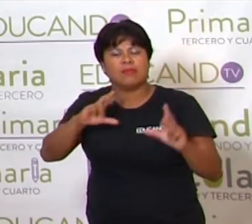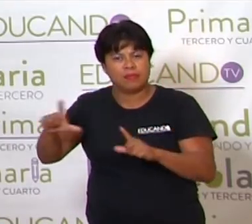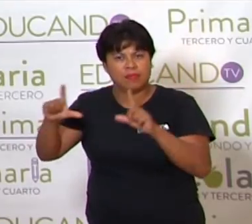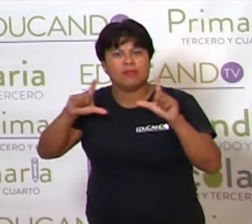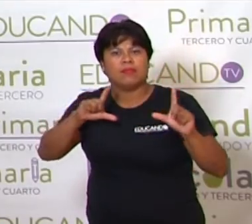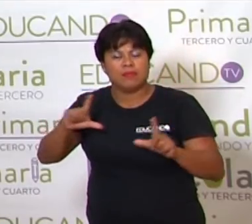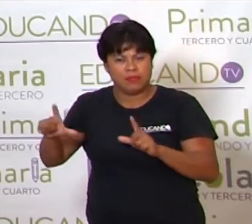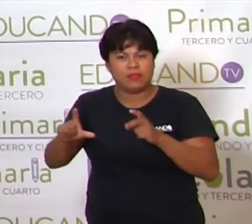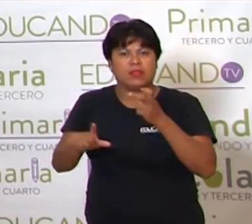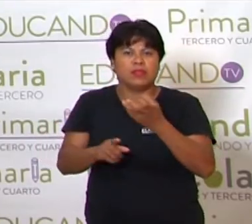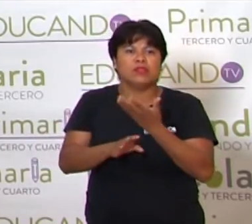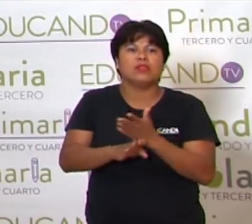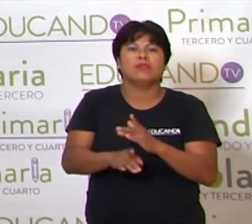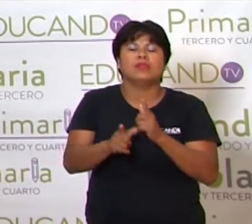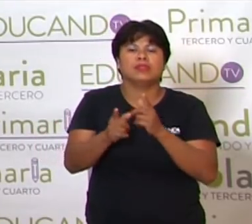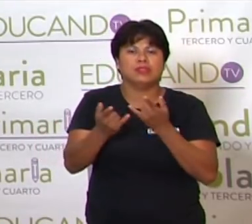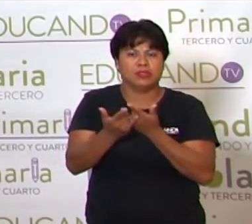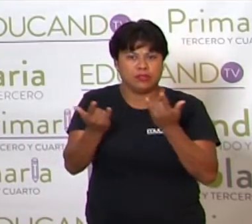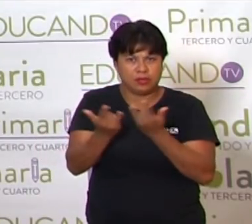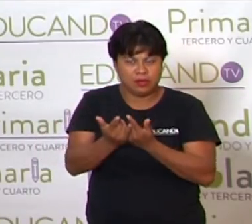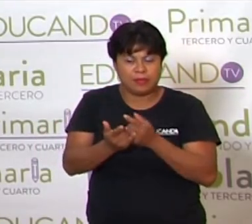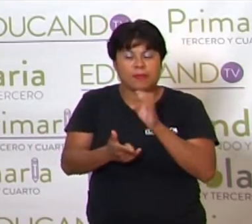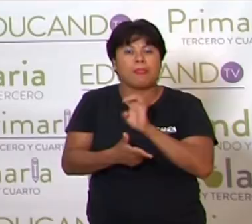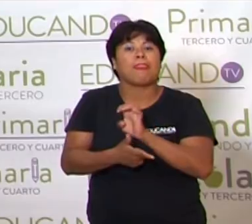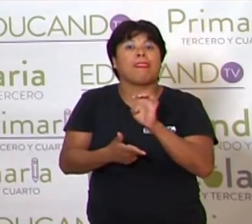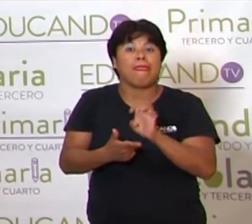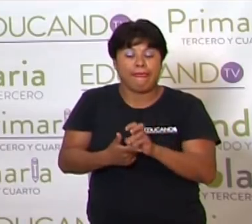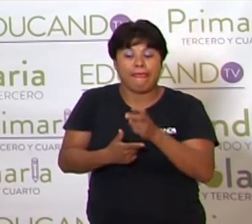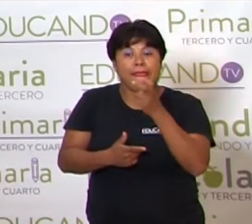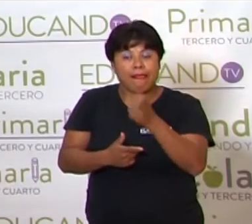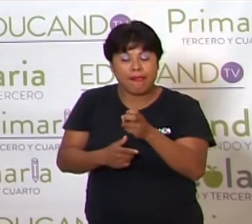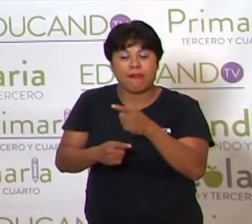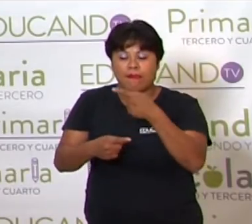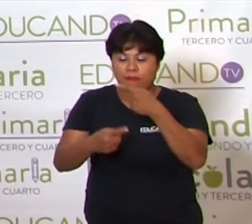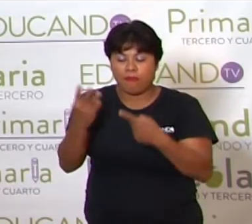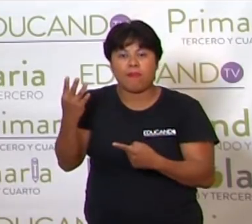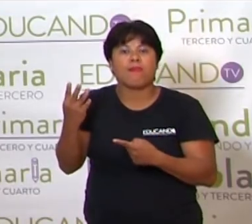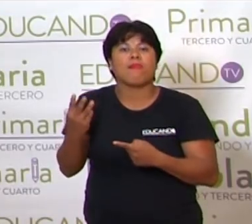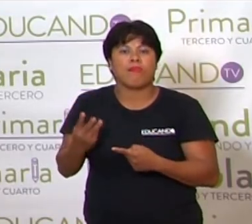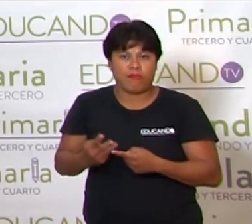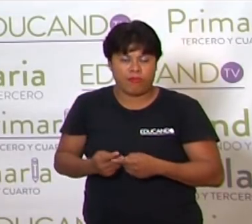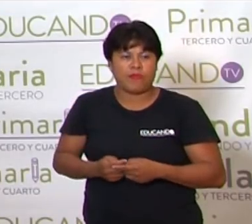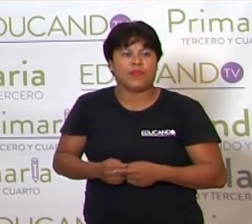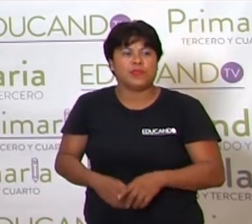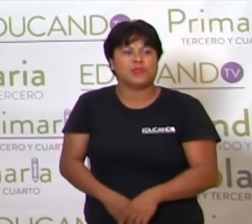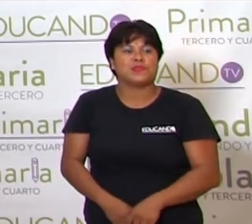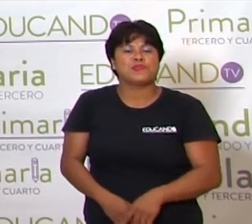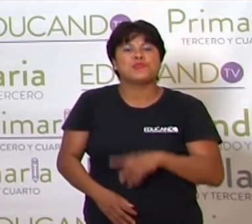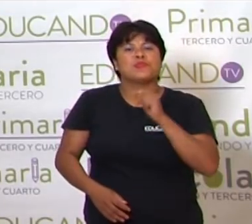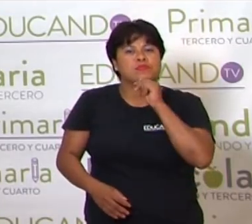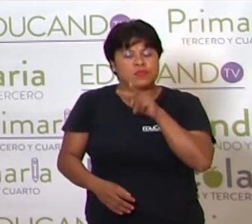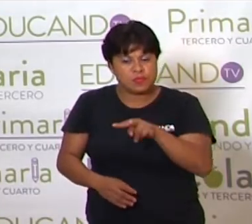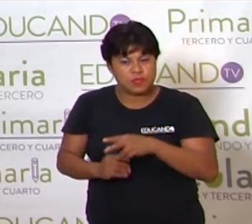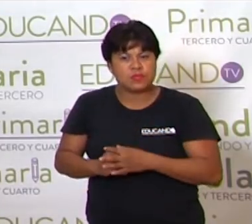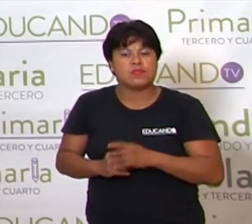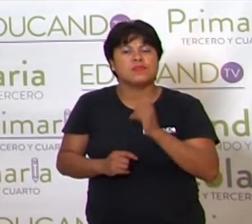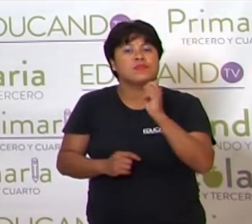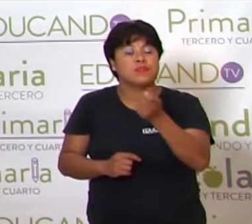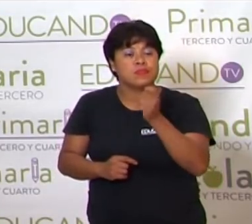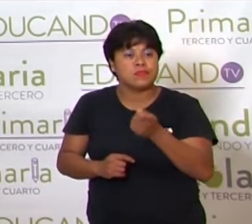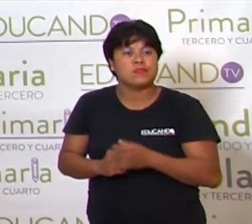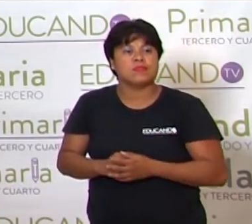escenas de la historia. Entonces, esos son los elementos. También son